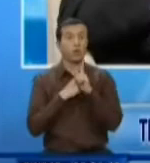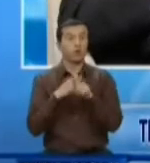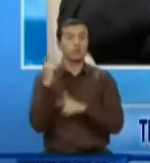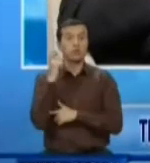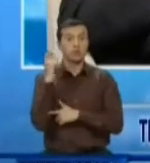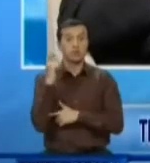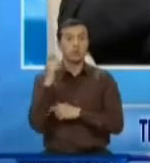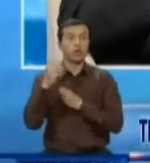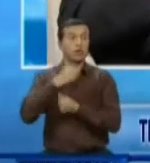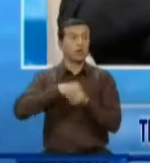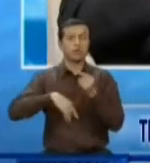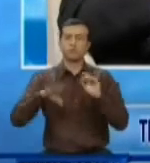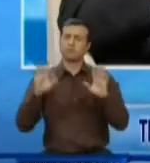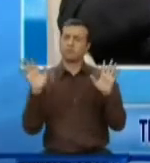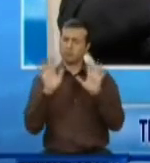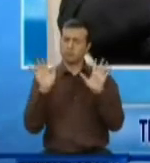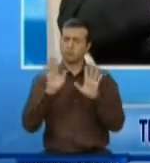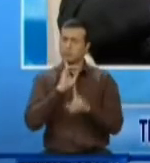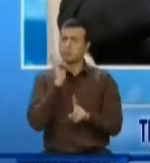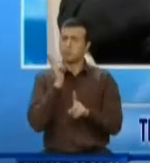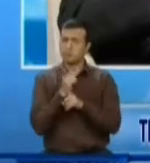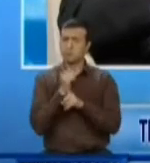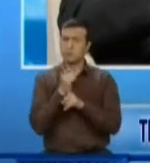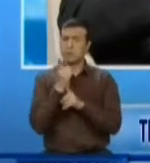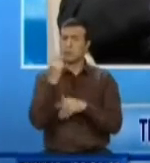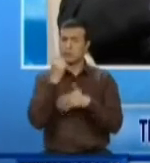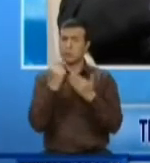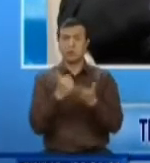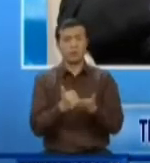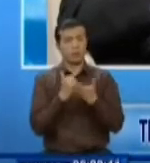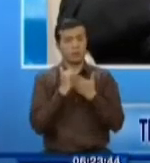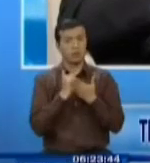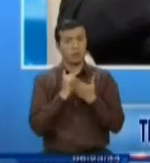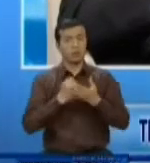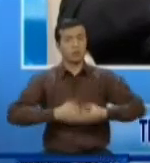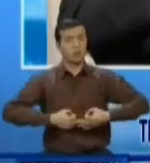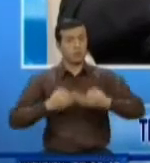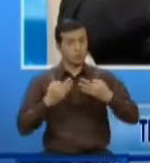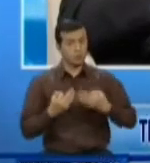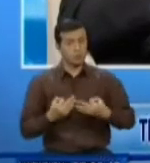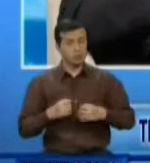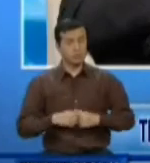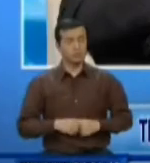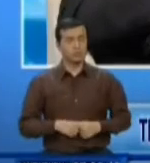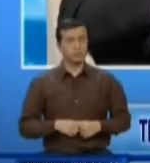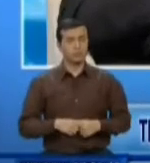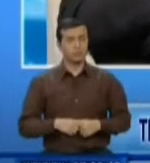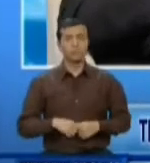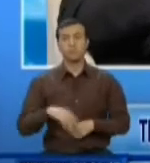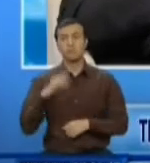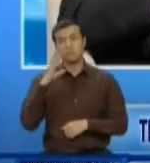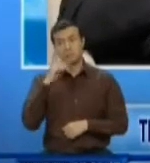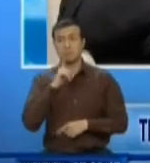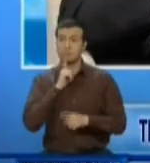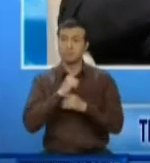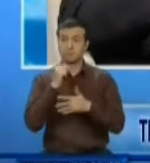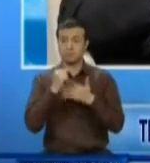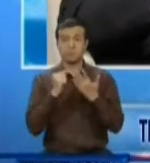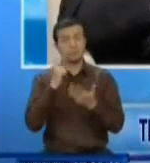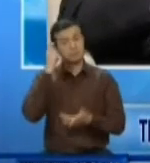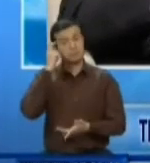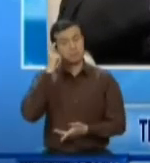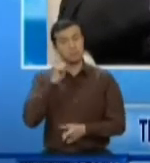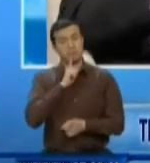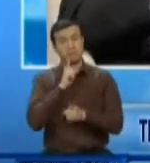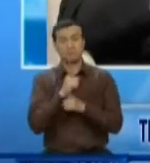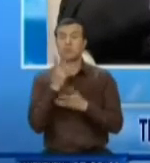esto para que fluyan la inversión sin embargo se introducen una serie de beneficios que ciertamente sí son bastante atractivos donde se entendería